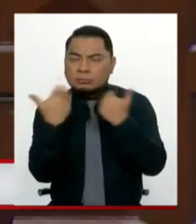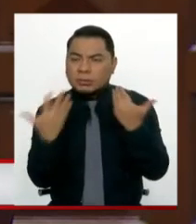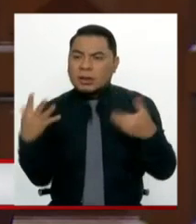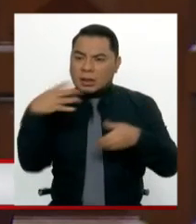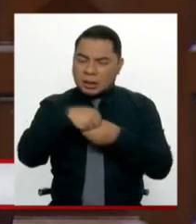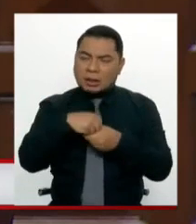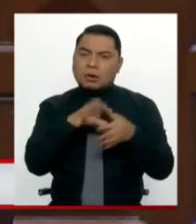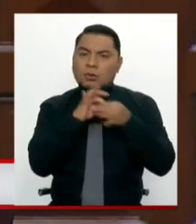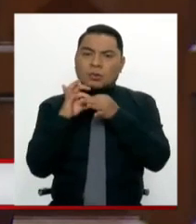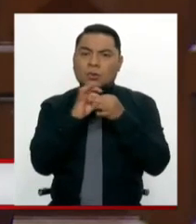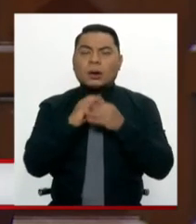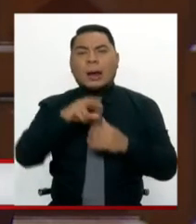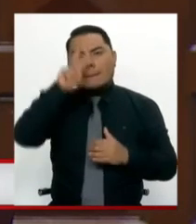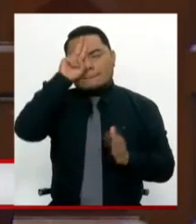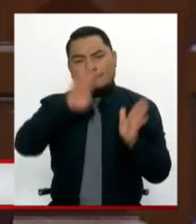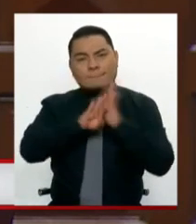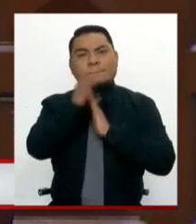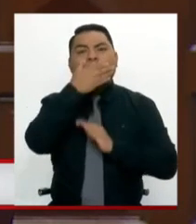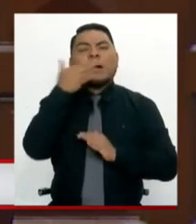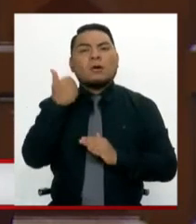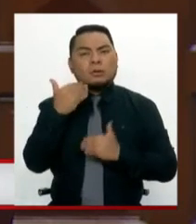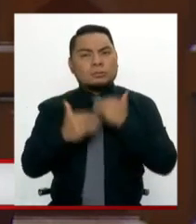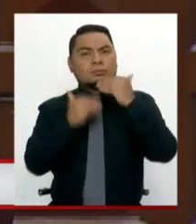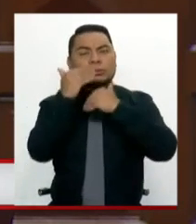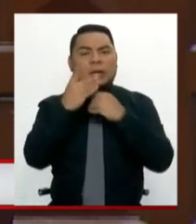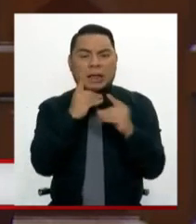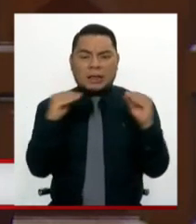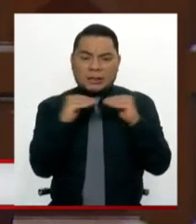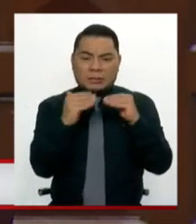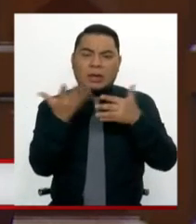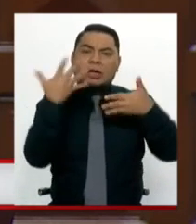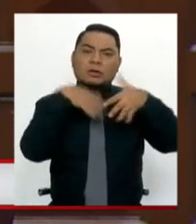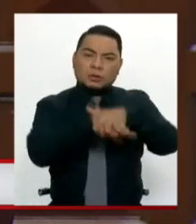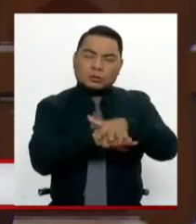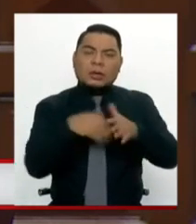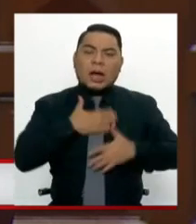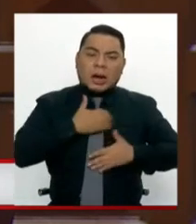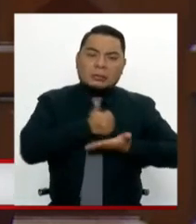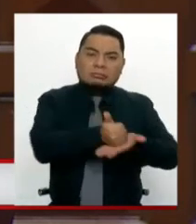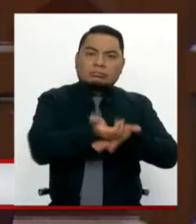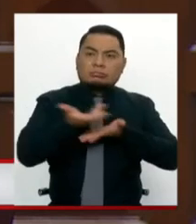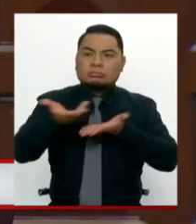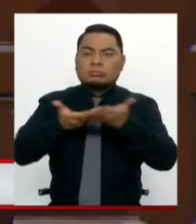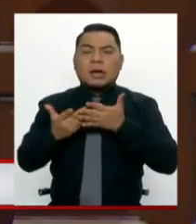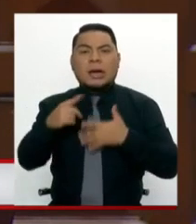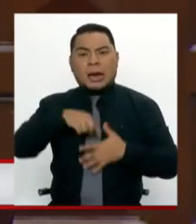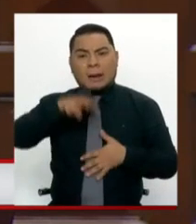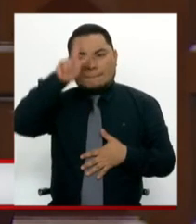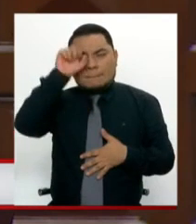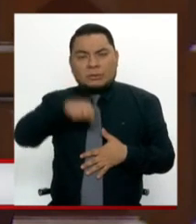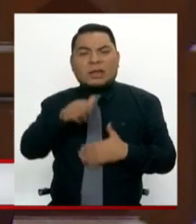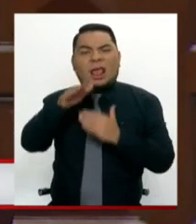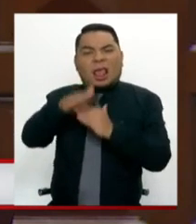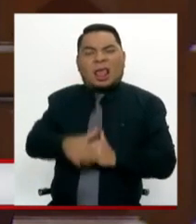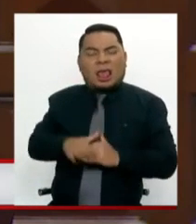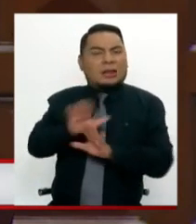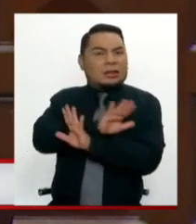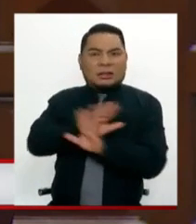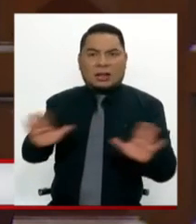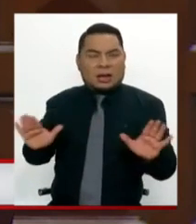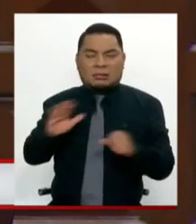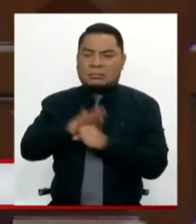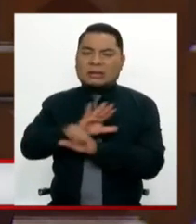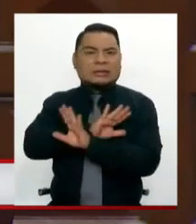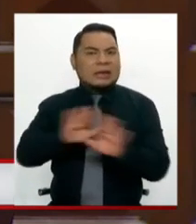país mejor y más próspero, democrático, inclusivo y solidario, un país sin discriminación de